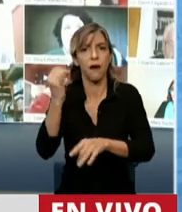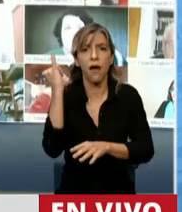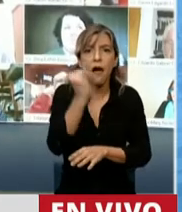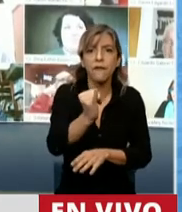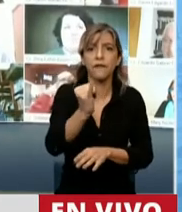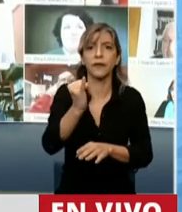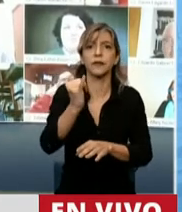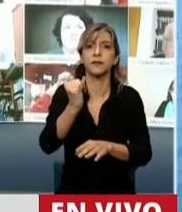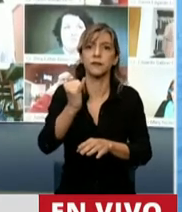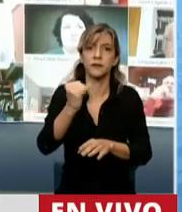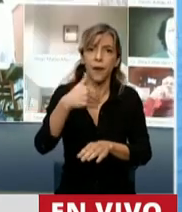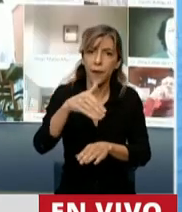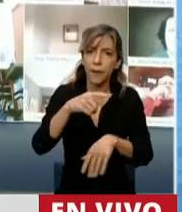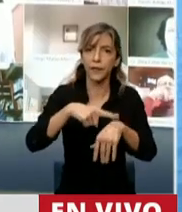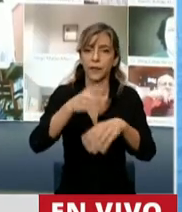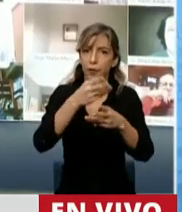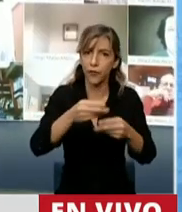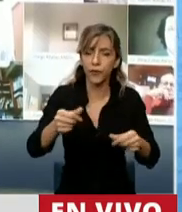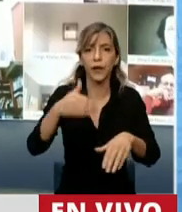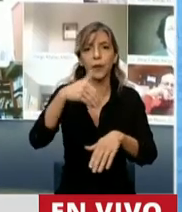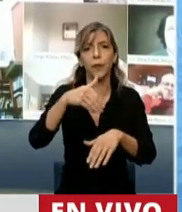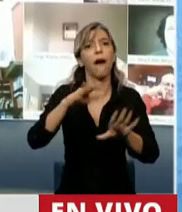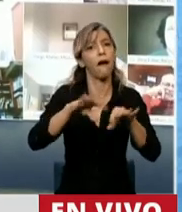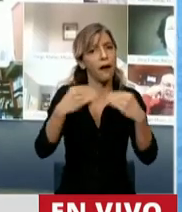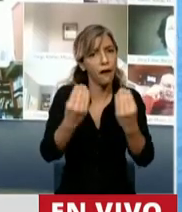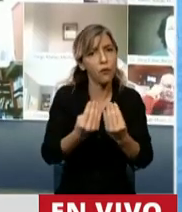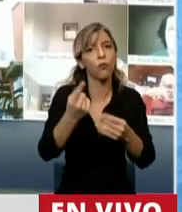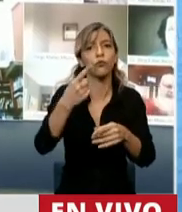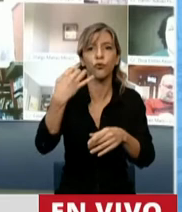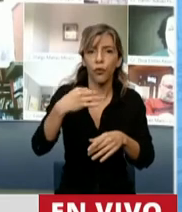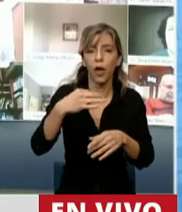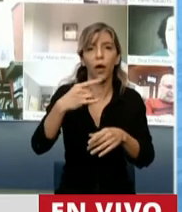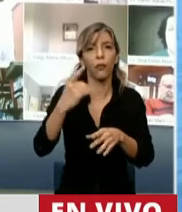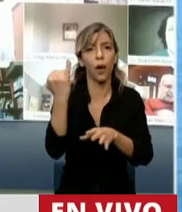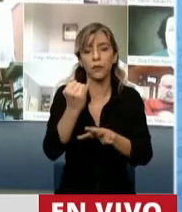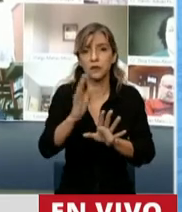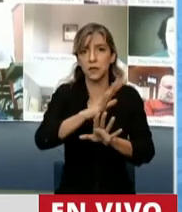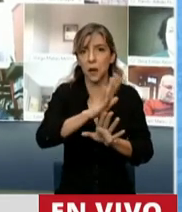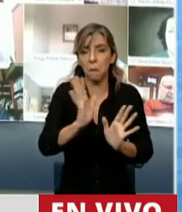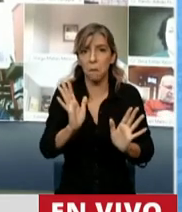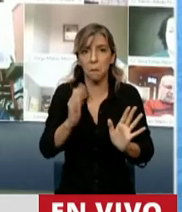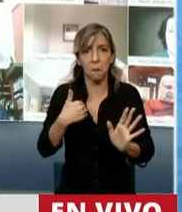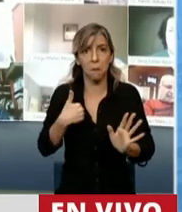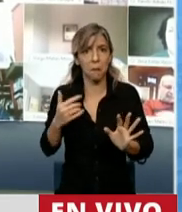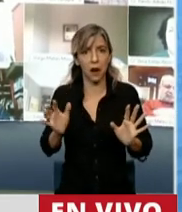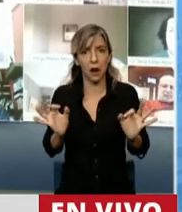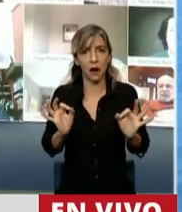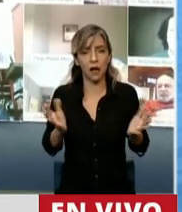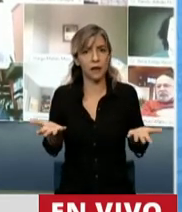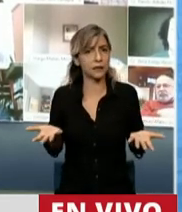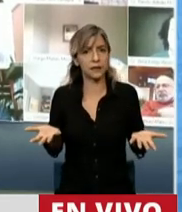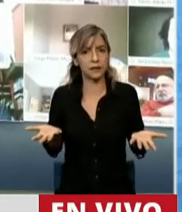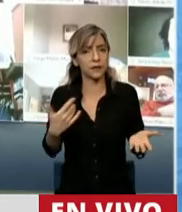debía redondear porque se estaba terminando el tiempo. Lamento decirle al señor